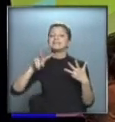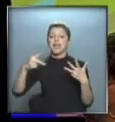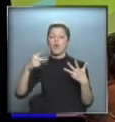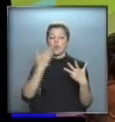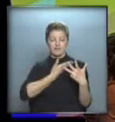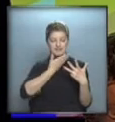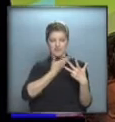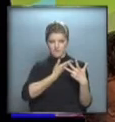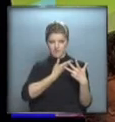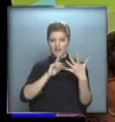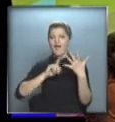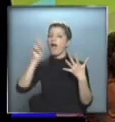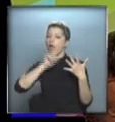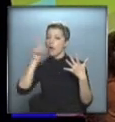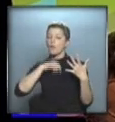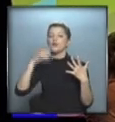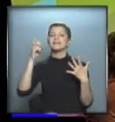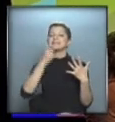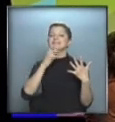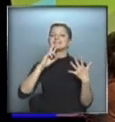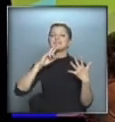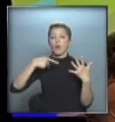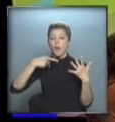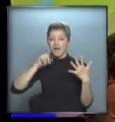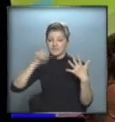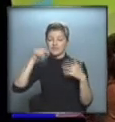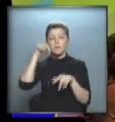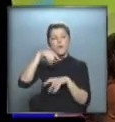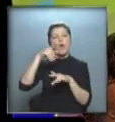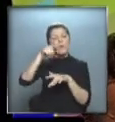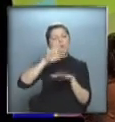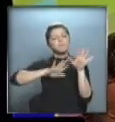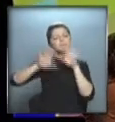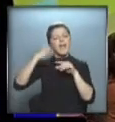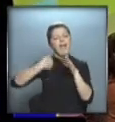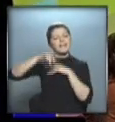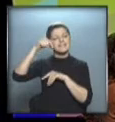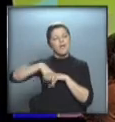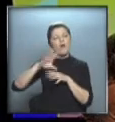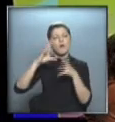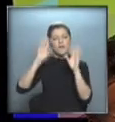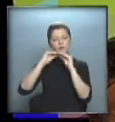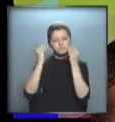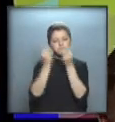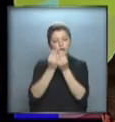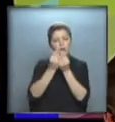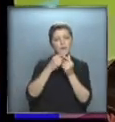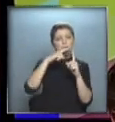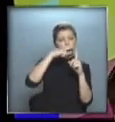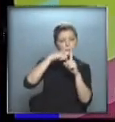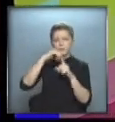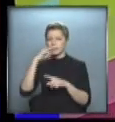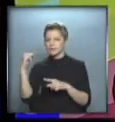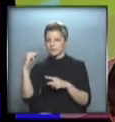hay un diputado entrando por San Juan. Exactamente, ¿cuál es la evaluación completa? ¿Es positiva, es negativa, es más o menos? No,